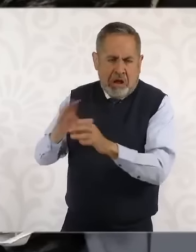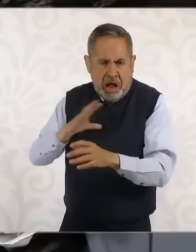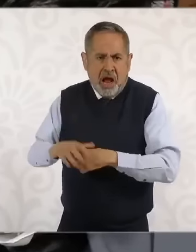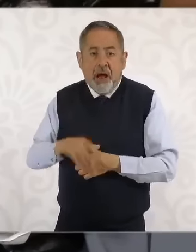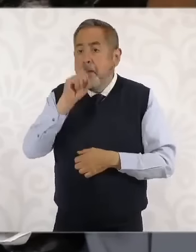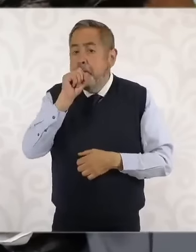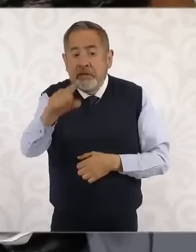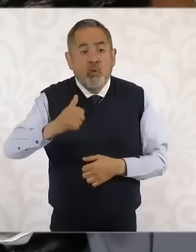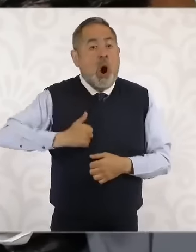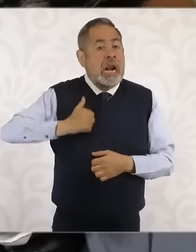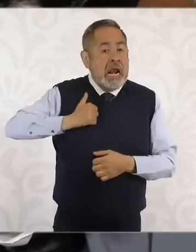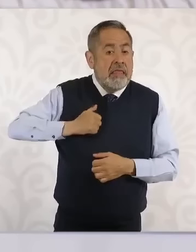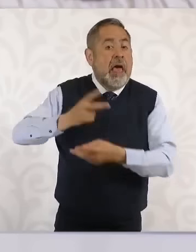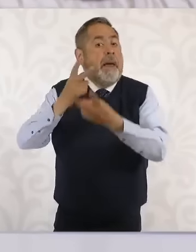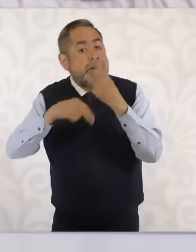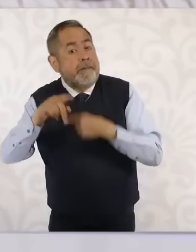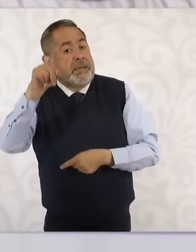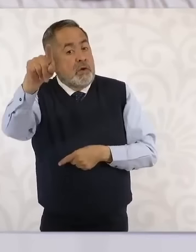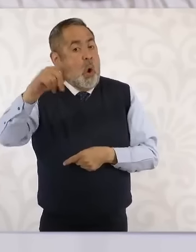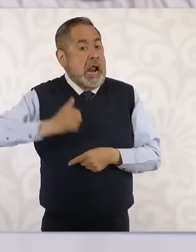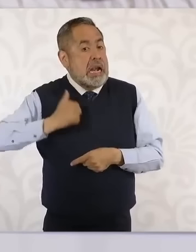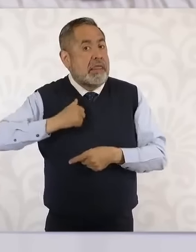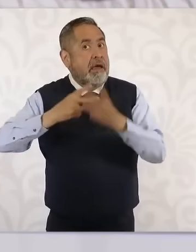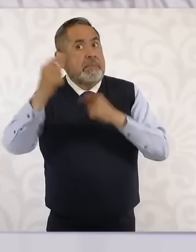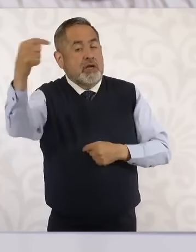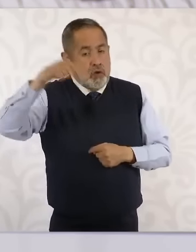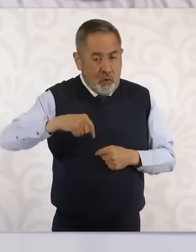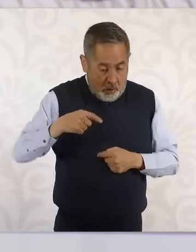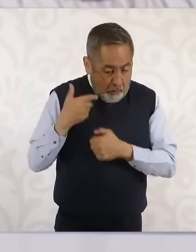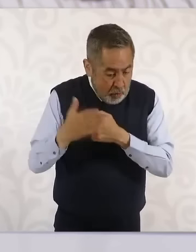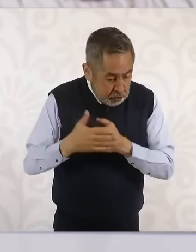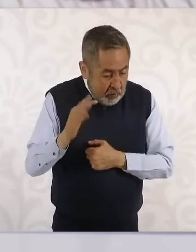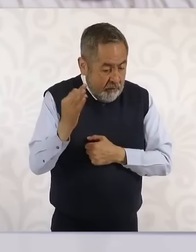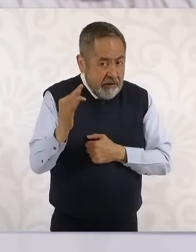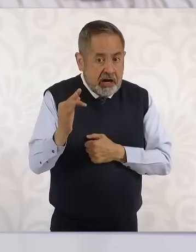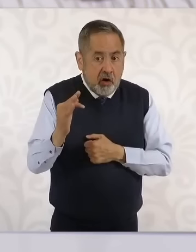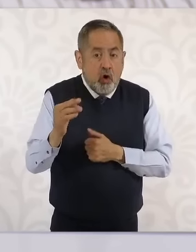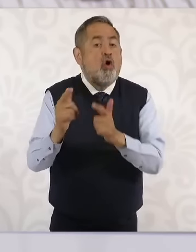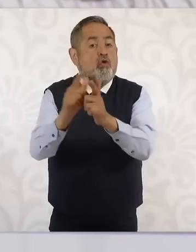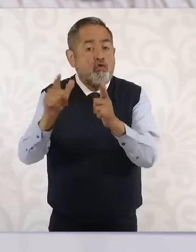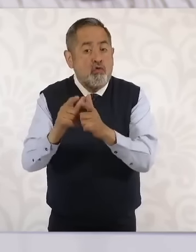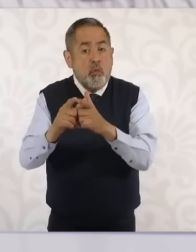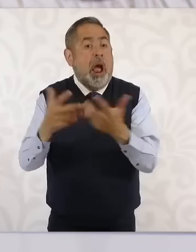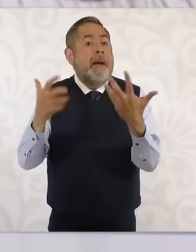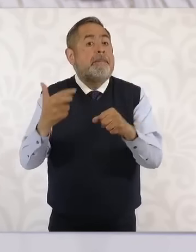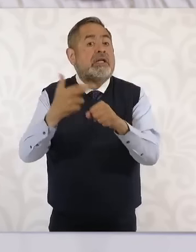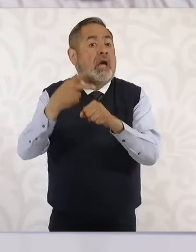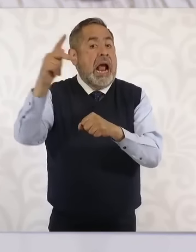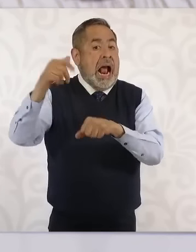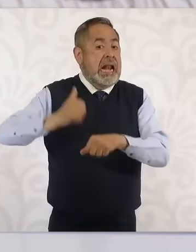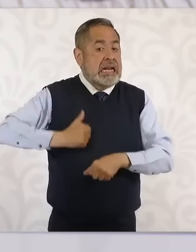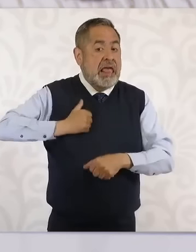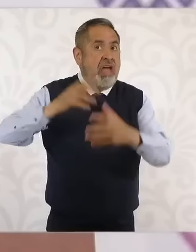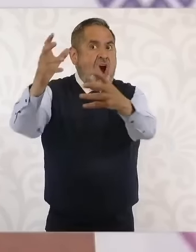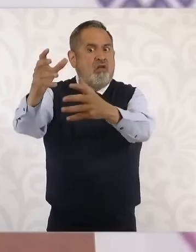con Canadá, vino el ministro Carney. Viene ahora en febrero una delegación muy grande de empresarios de Canadá